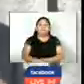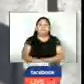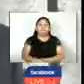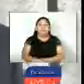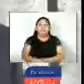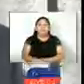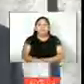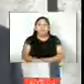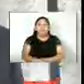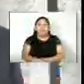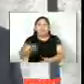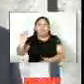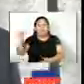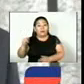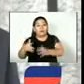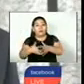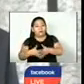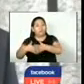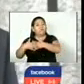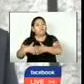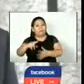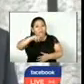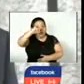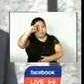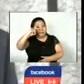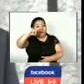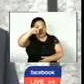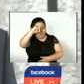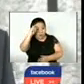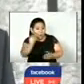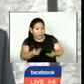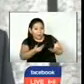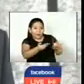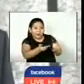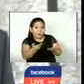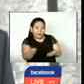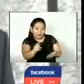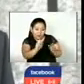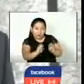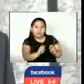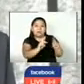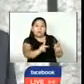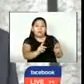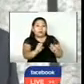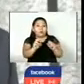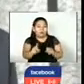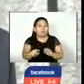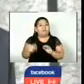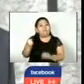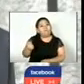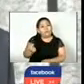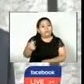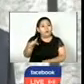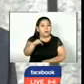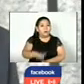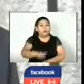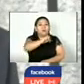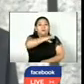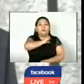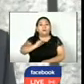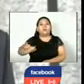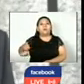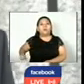Los Estados Unidos están trabajando para crear más oportunidades económicas acá en El Salvador